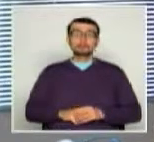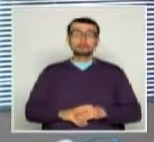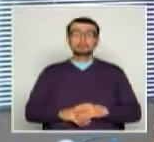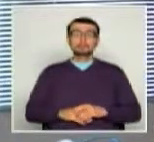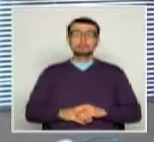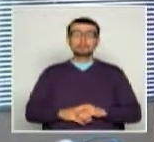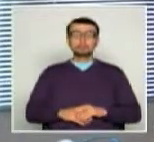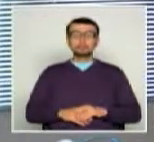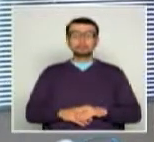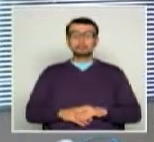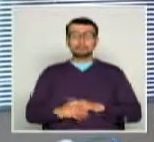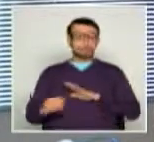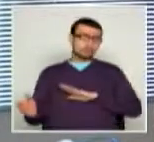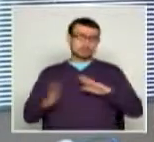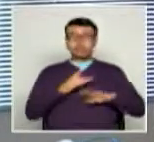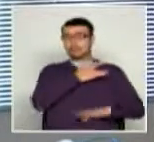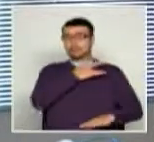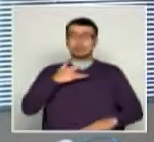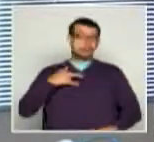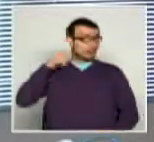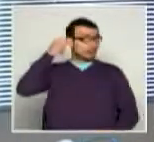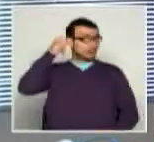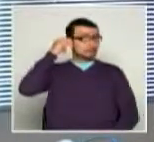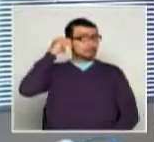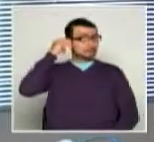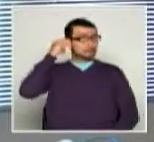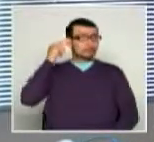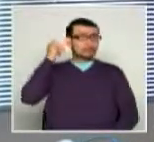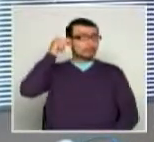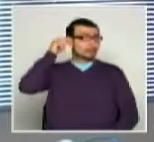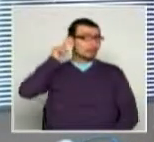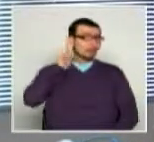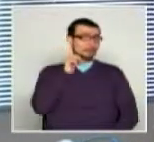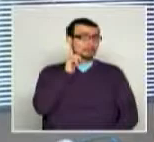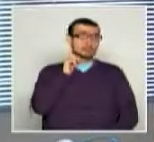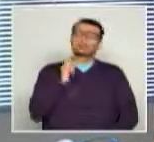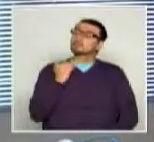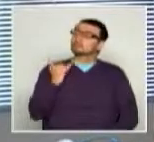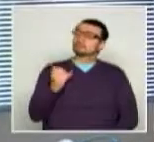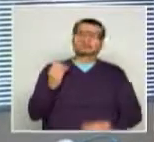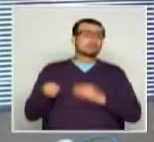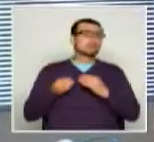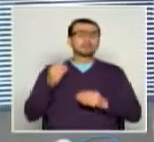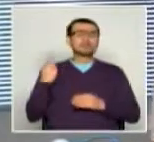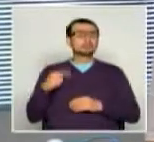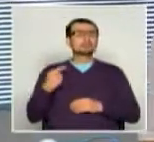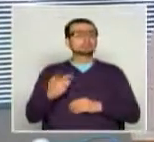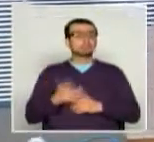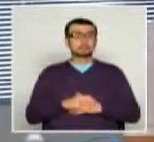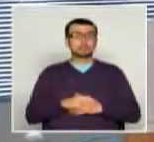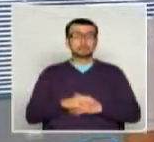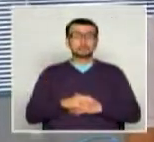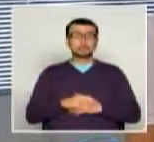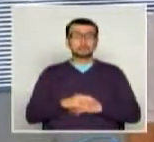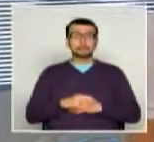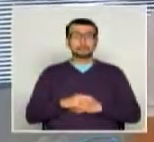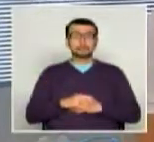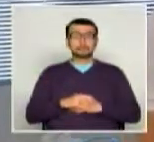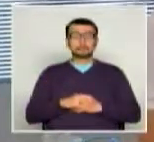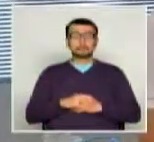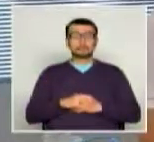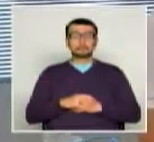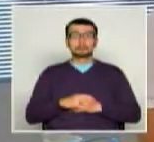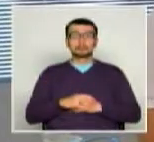La auriculoterapia, yo ya he hecho algunos programas con el doctor Rojas, es la aplicación o